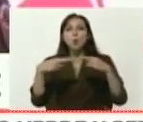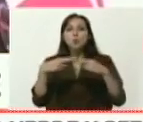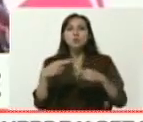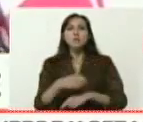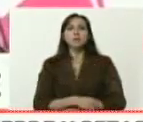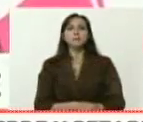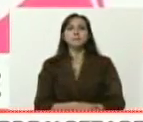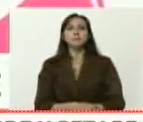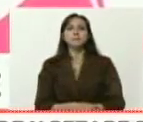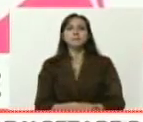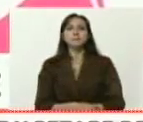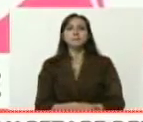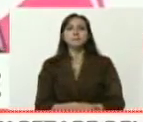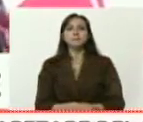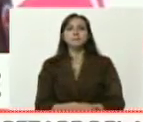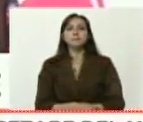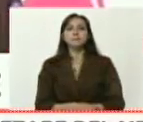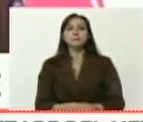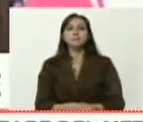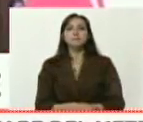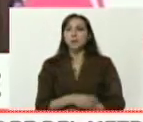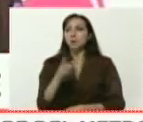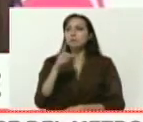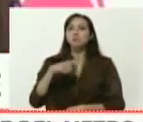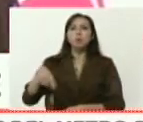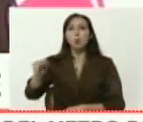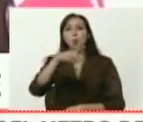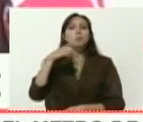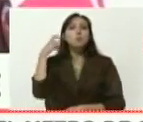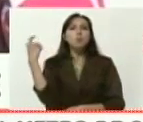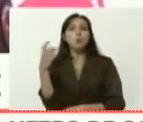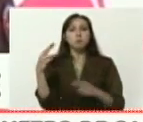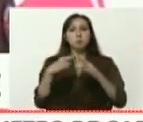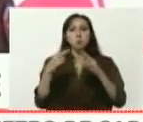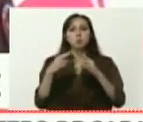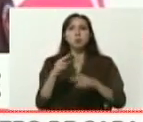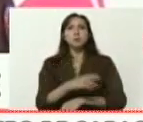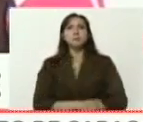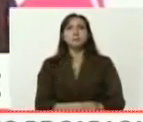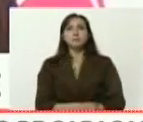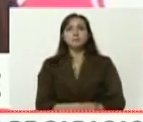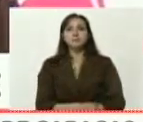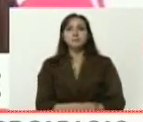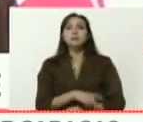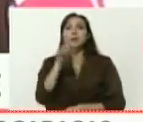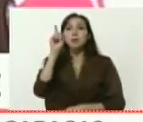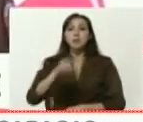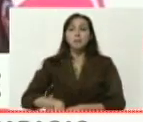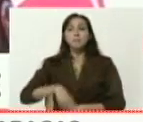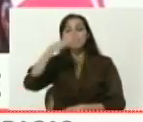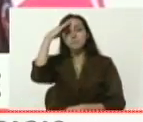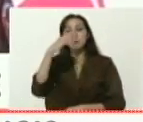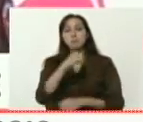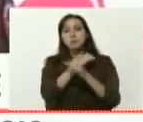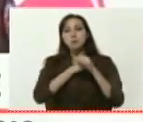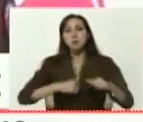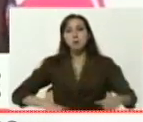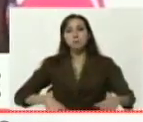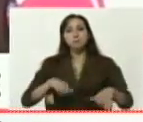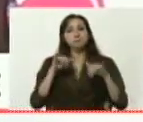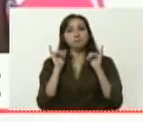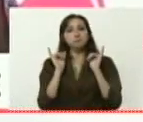que se dieron a conocer a la luz pública. Por otra parte, los militares patriotas corrían la misma